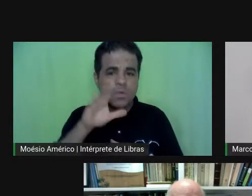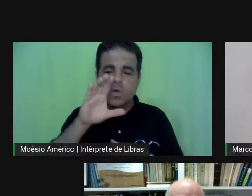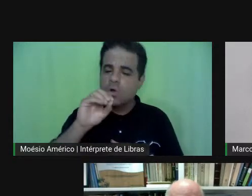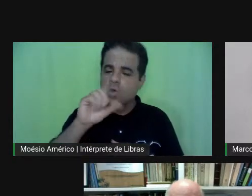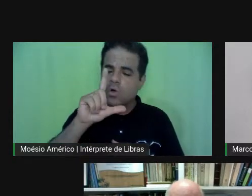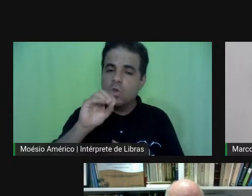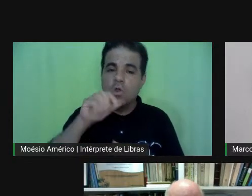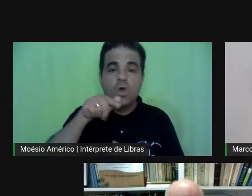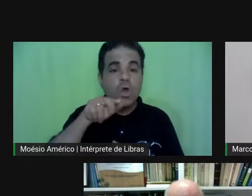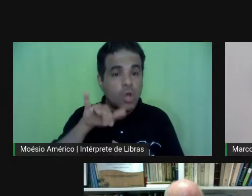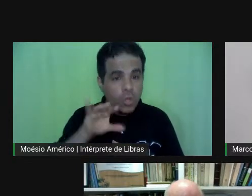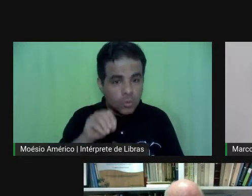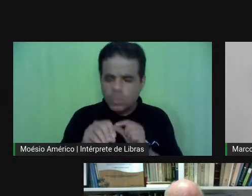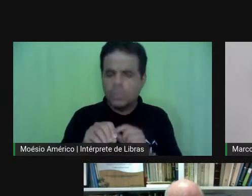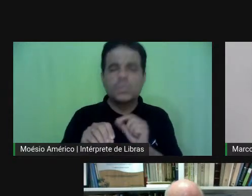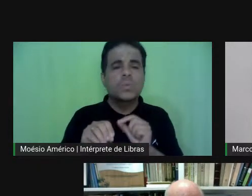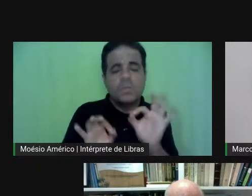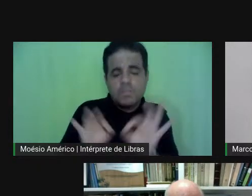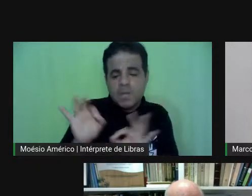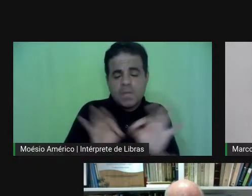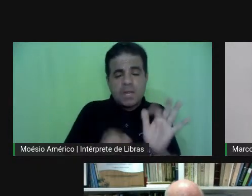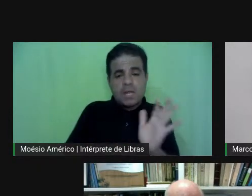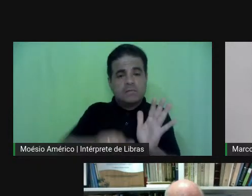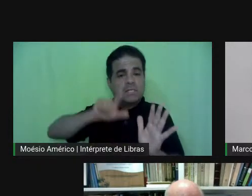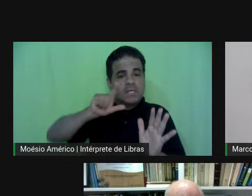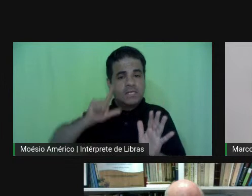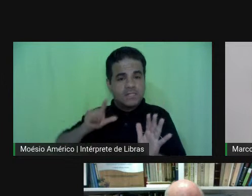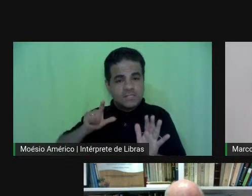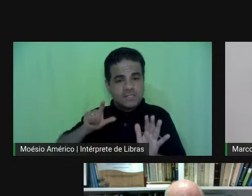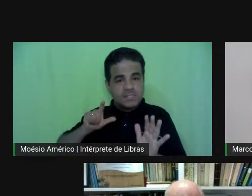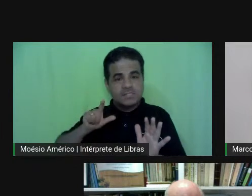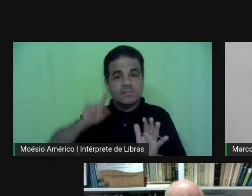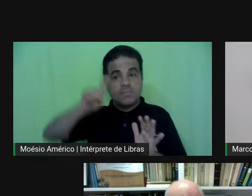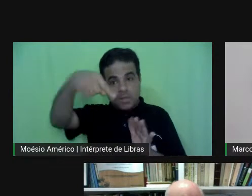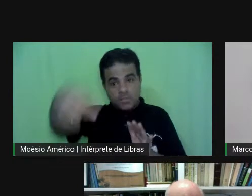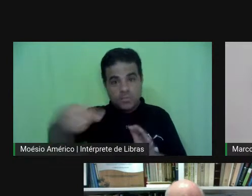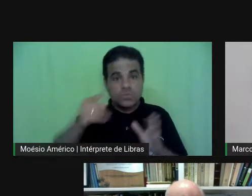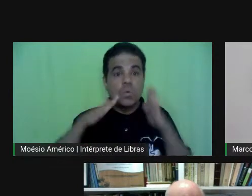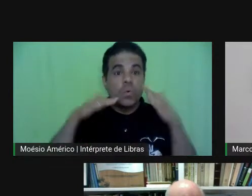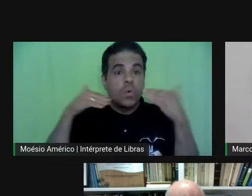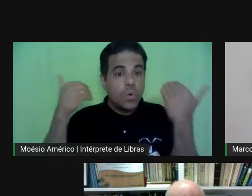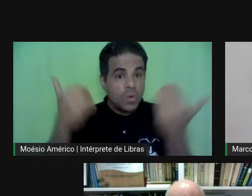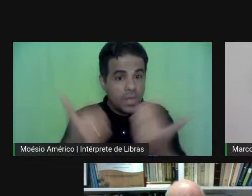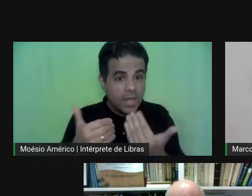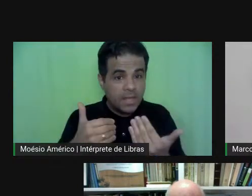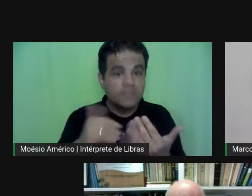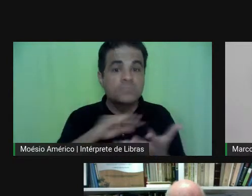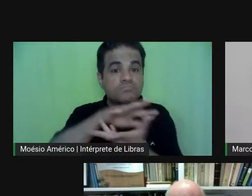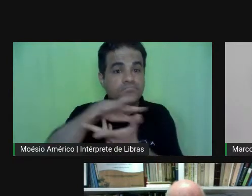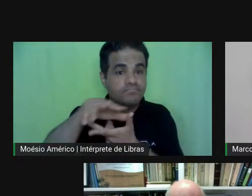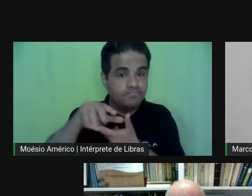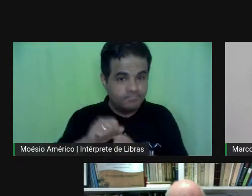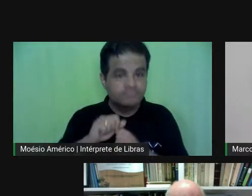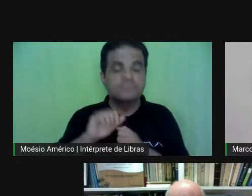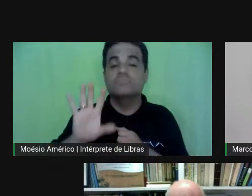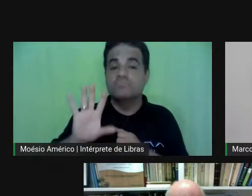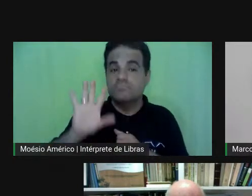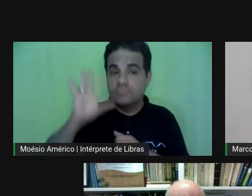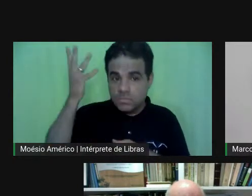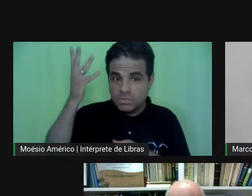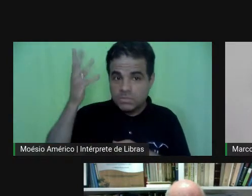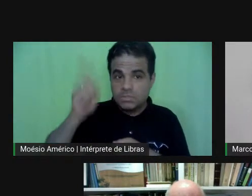día fruto de una preparación para el congreso internacional y xavier zubiri que acontecerá